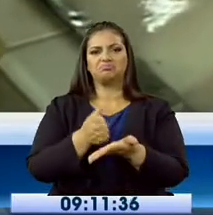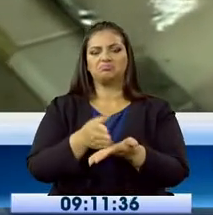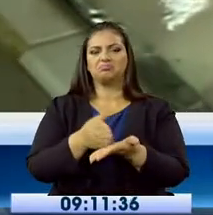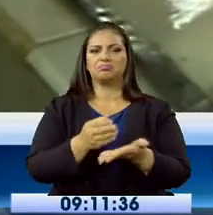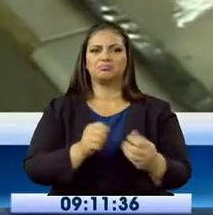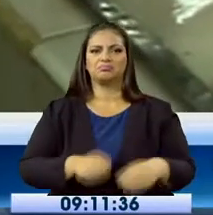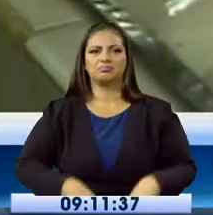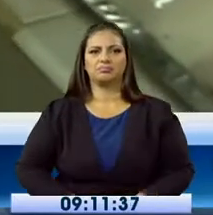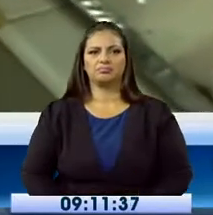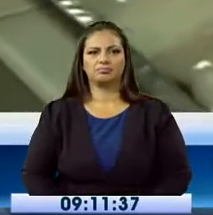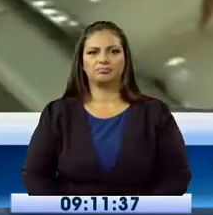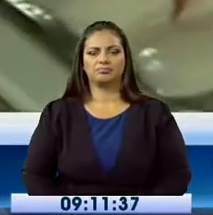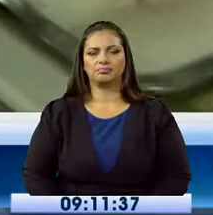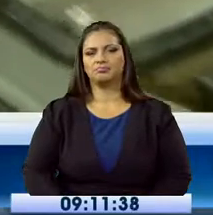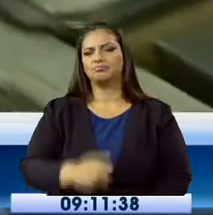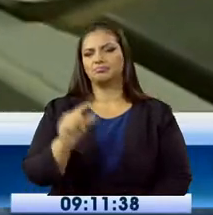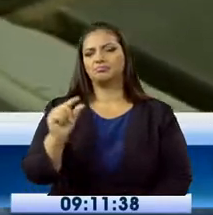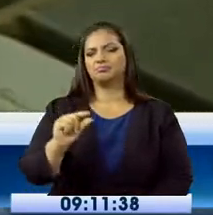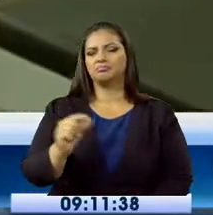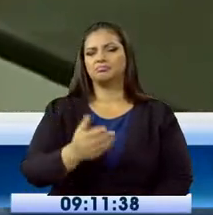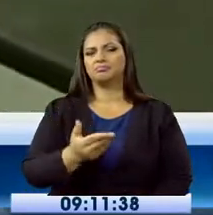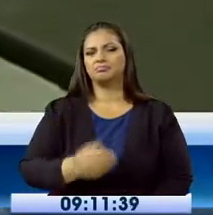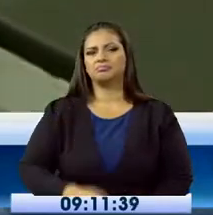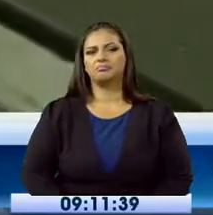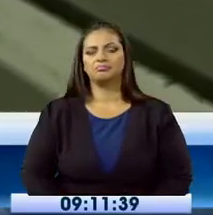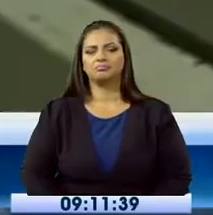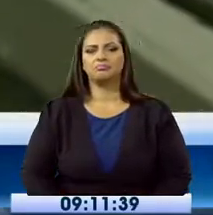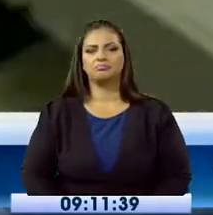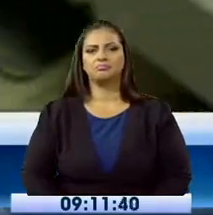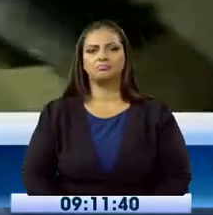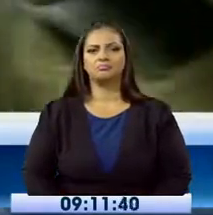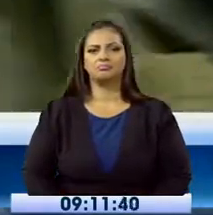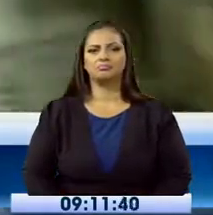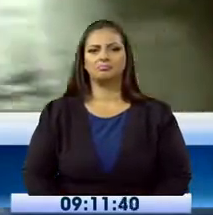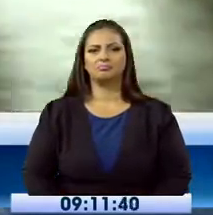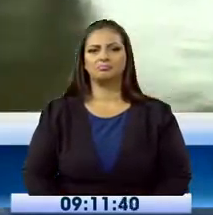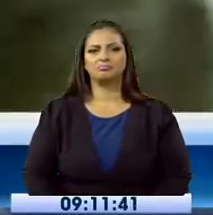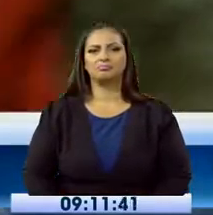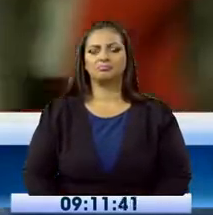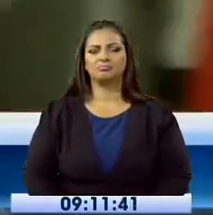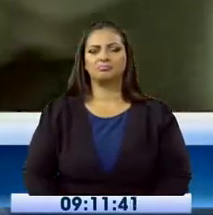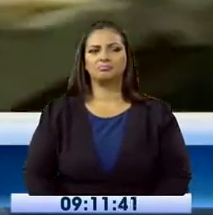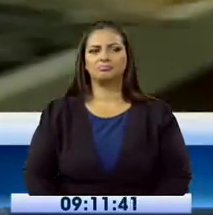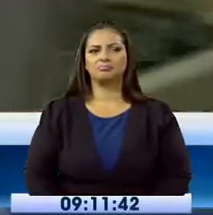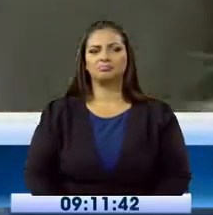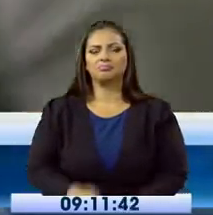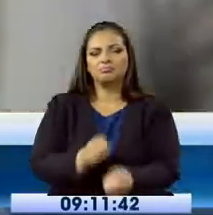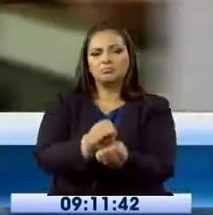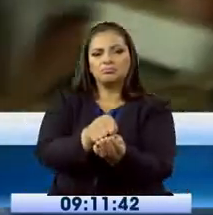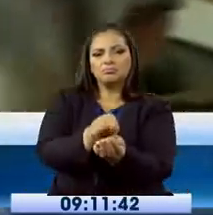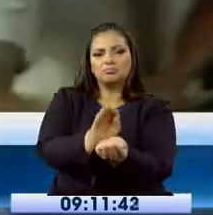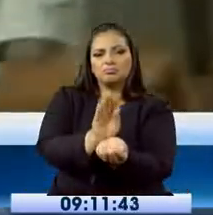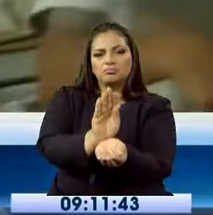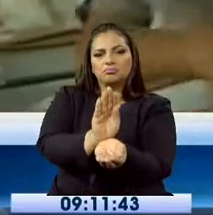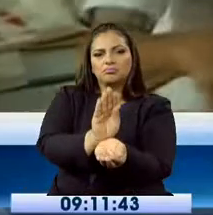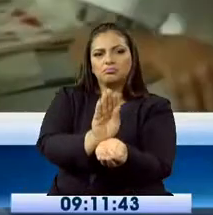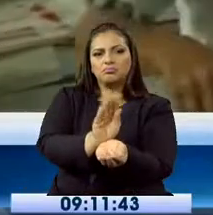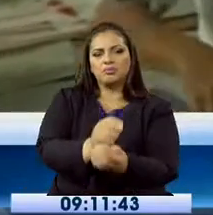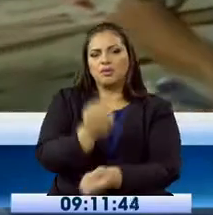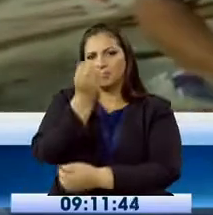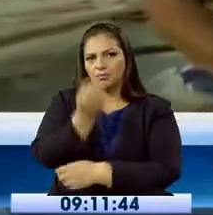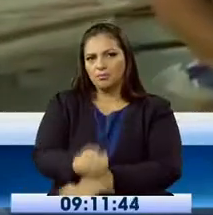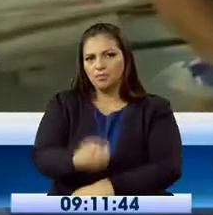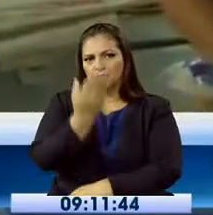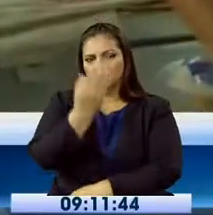general, siempre está a un buen precio. Aquí hay, por ejemplo, mejillones. Buenos días. Señor, buenos días. Mejillones, ¿no? Aquí es